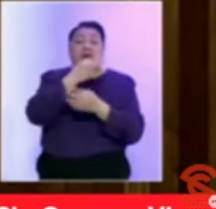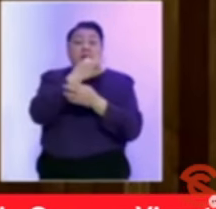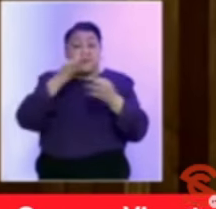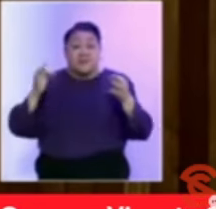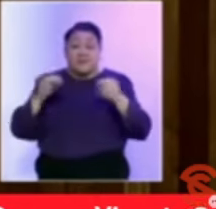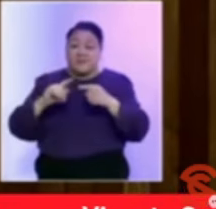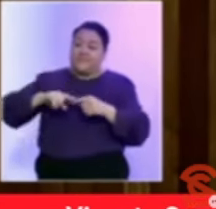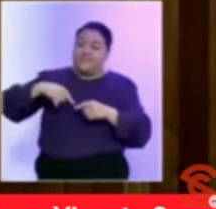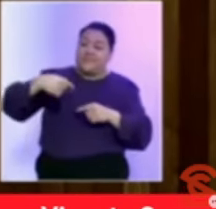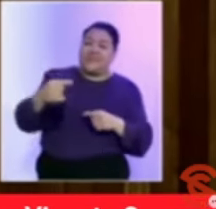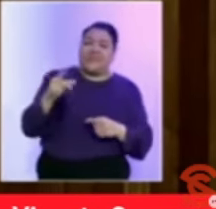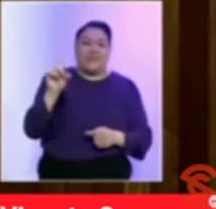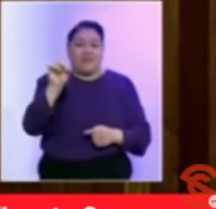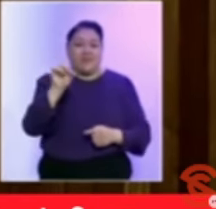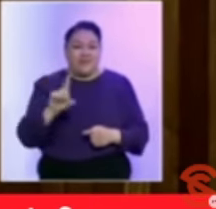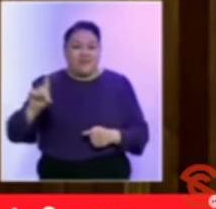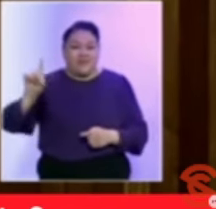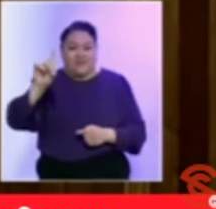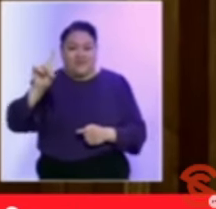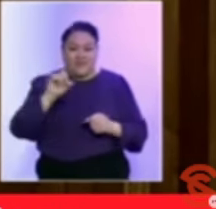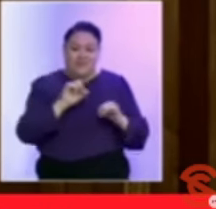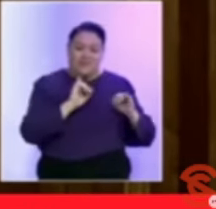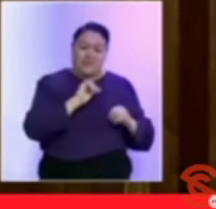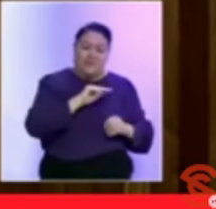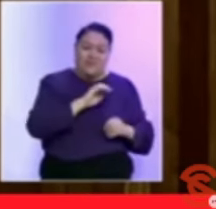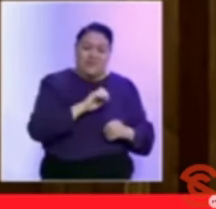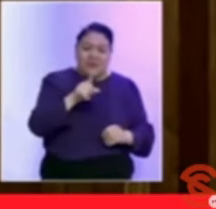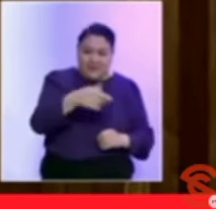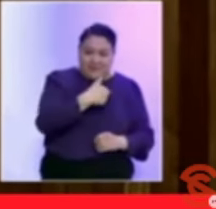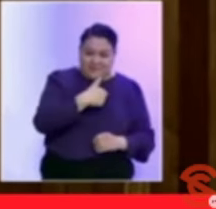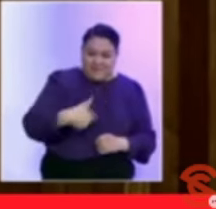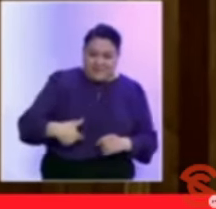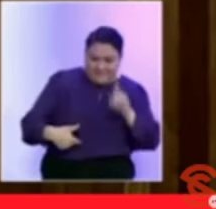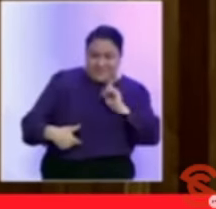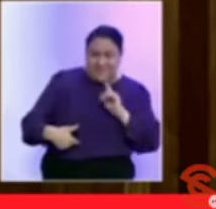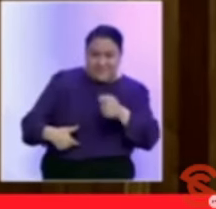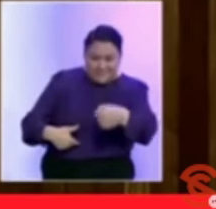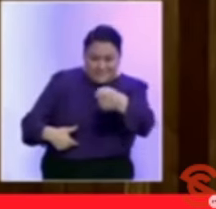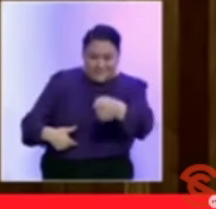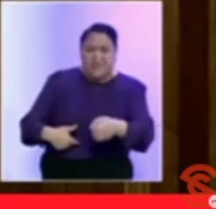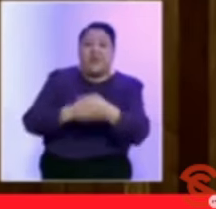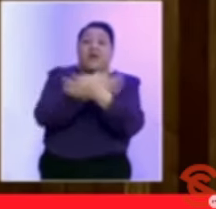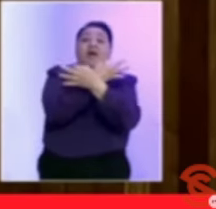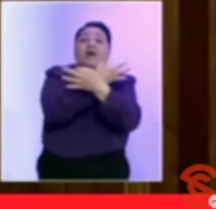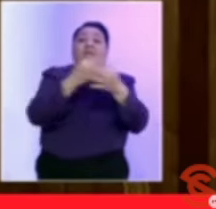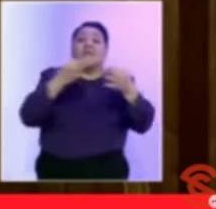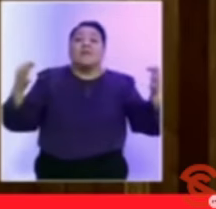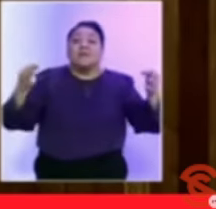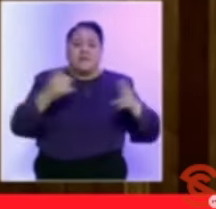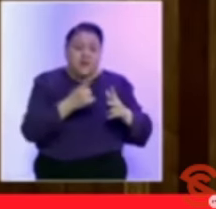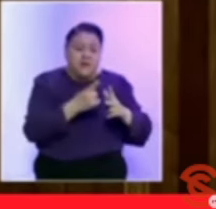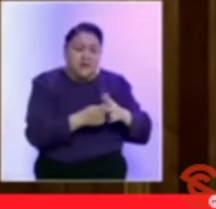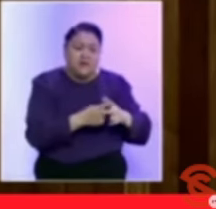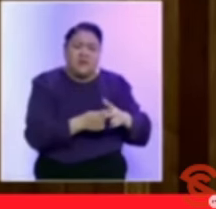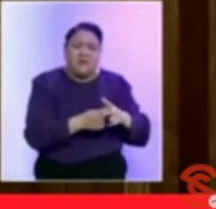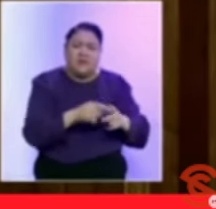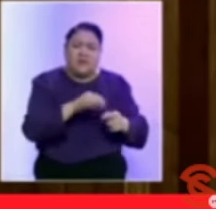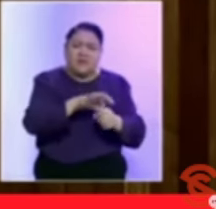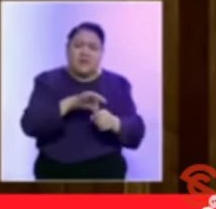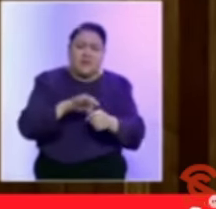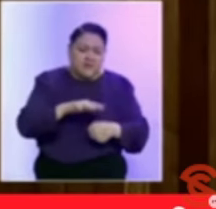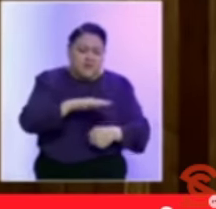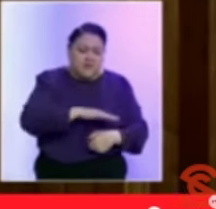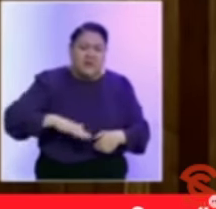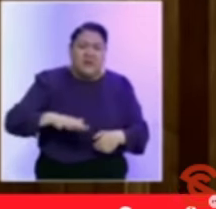el Instituto Nacional electoral a su presidenta informó del resultado de los cómputos